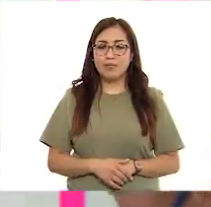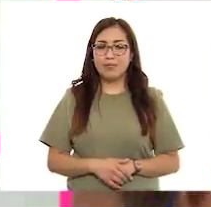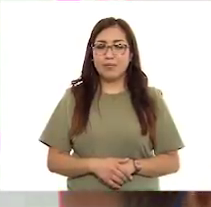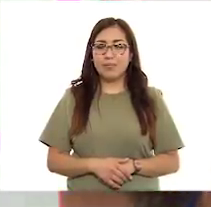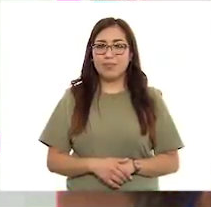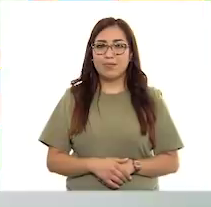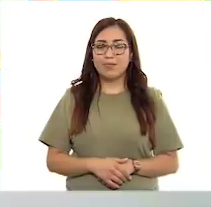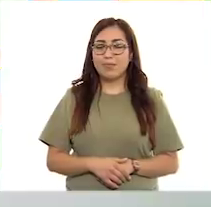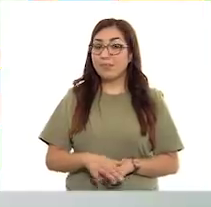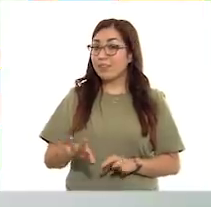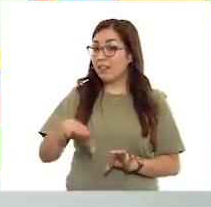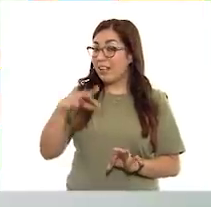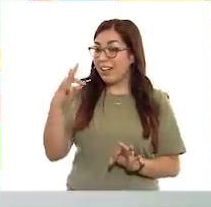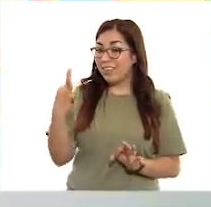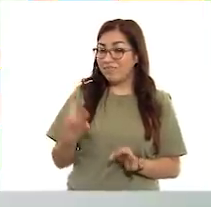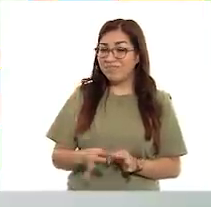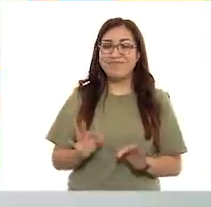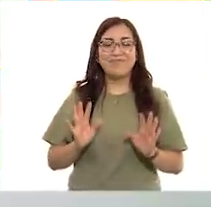¡Listo! ¡Ya quedó!